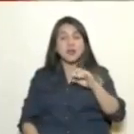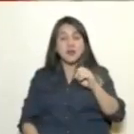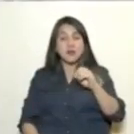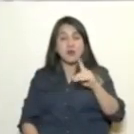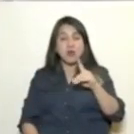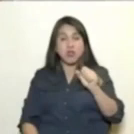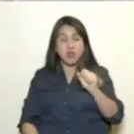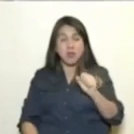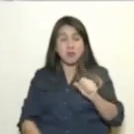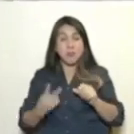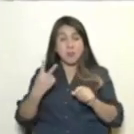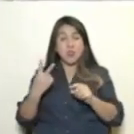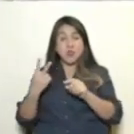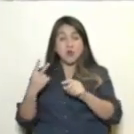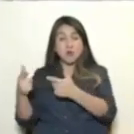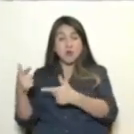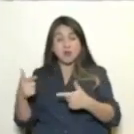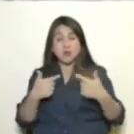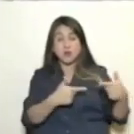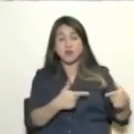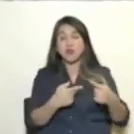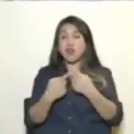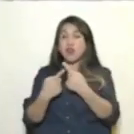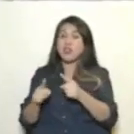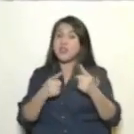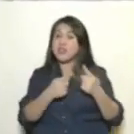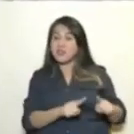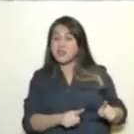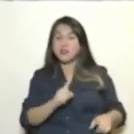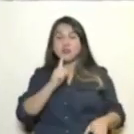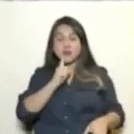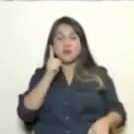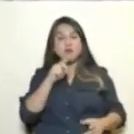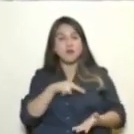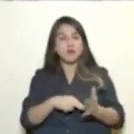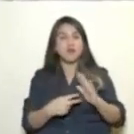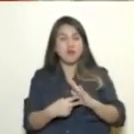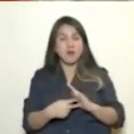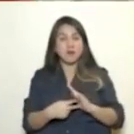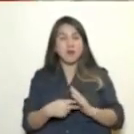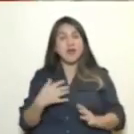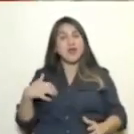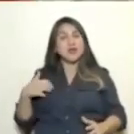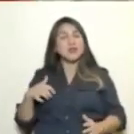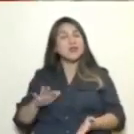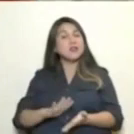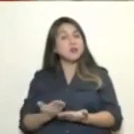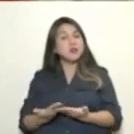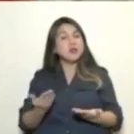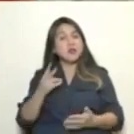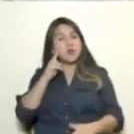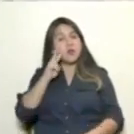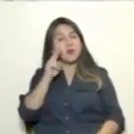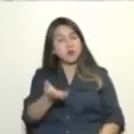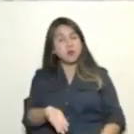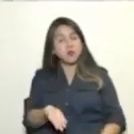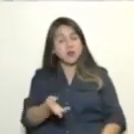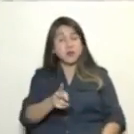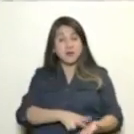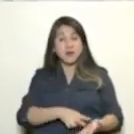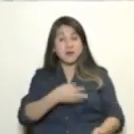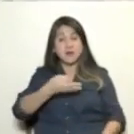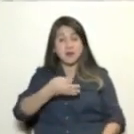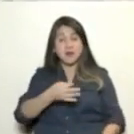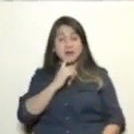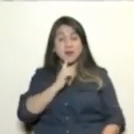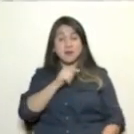En dos tipos distintos, ¿verdad? Entonces tenemos un problema mayor. ¿Y Argentina cómo está? ¿Cómo lo ve usted? ¿Verdad? Entonces